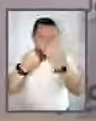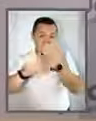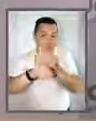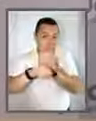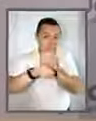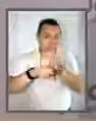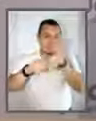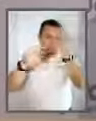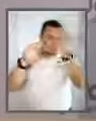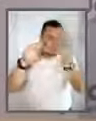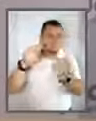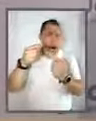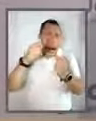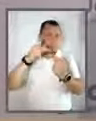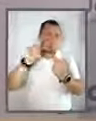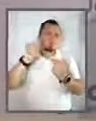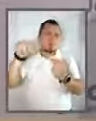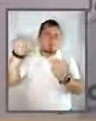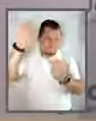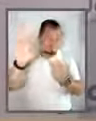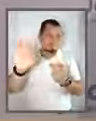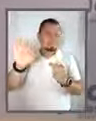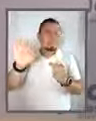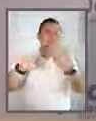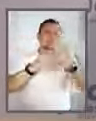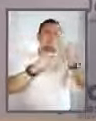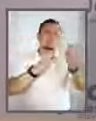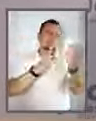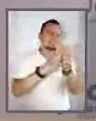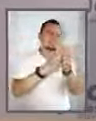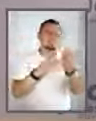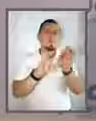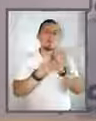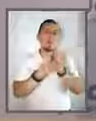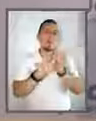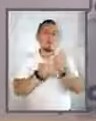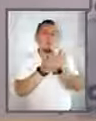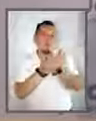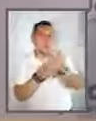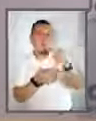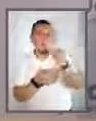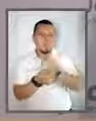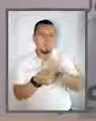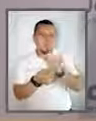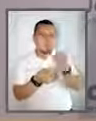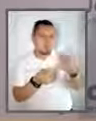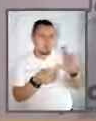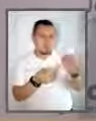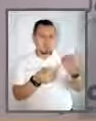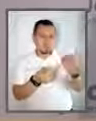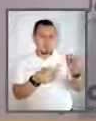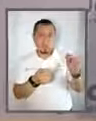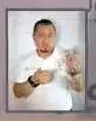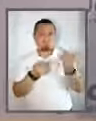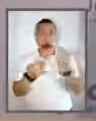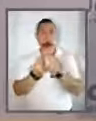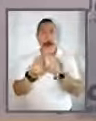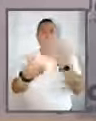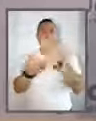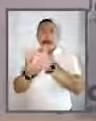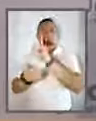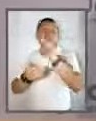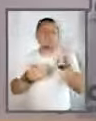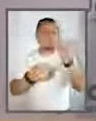es concluyente, pues se tiene que volver a correr la prueba y es que entonces puede durar hasta 72 horas. Horas el